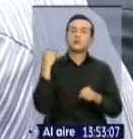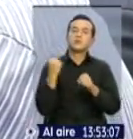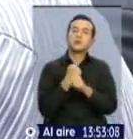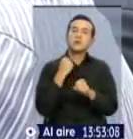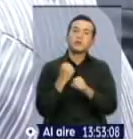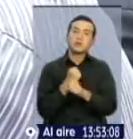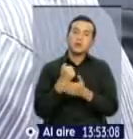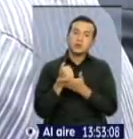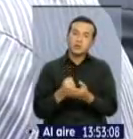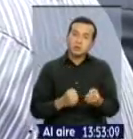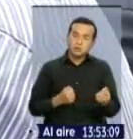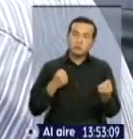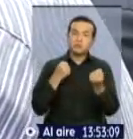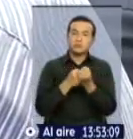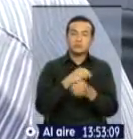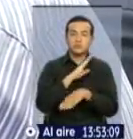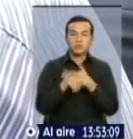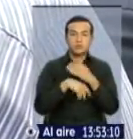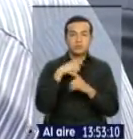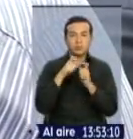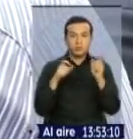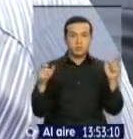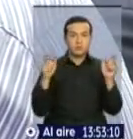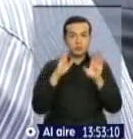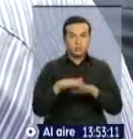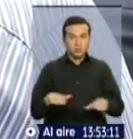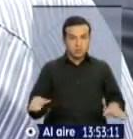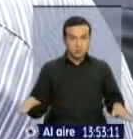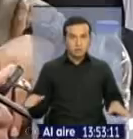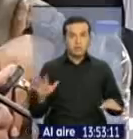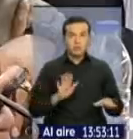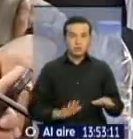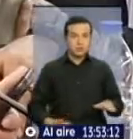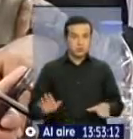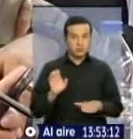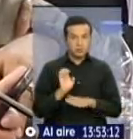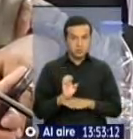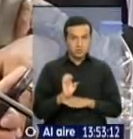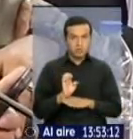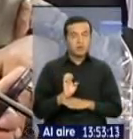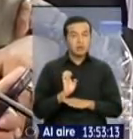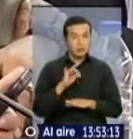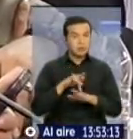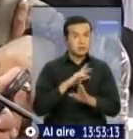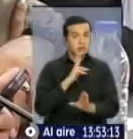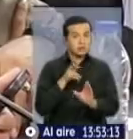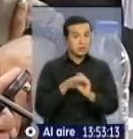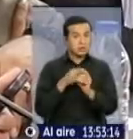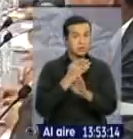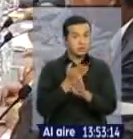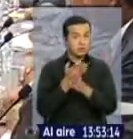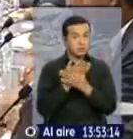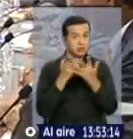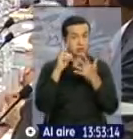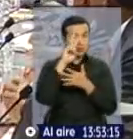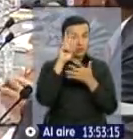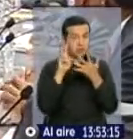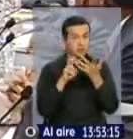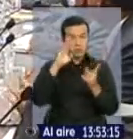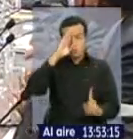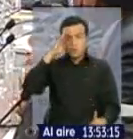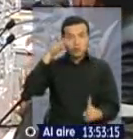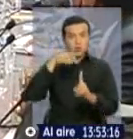en beneficio de toda la población estudiantil de nuestro país. En la cita, además, se plantearon varios temas con el